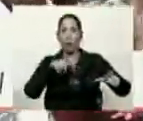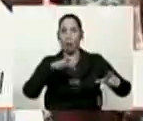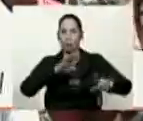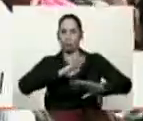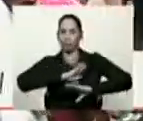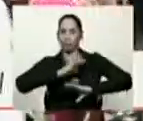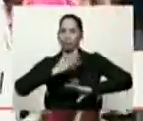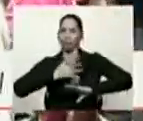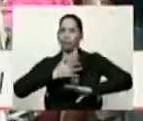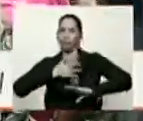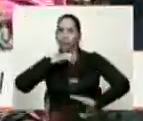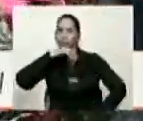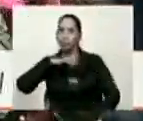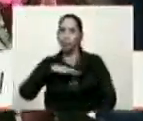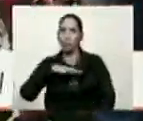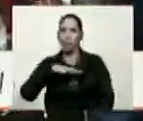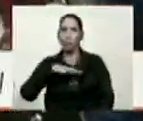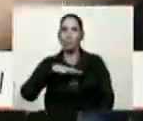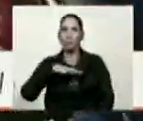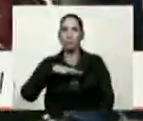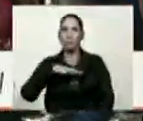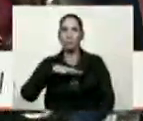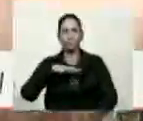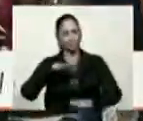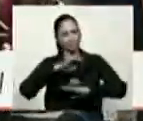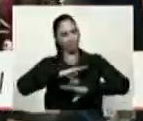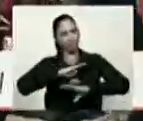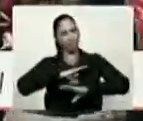historia, parte de nuestra...